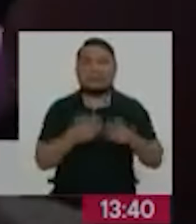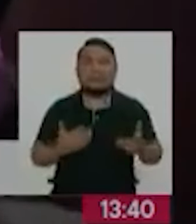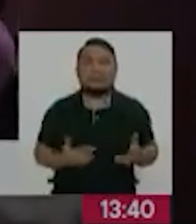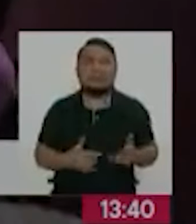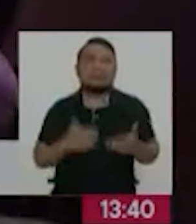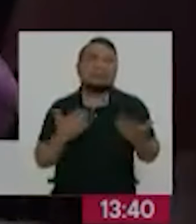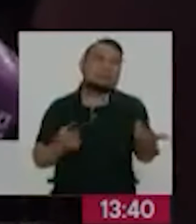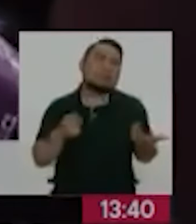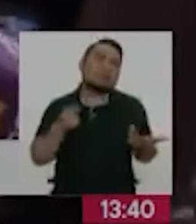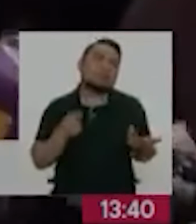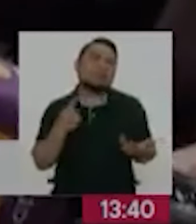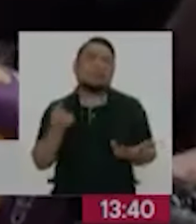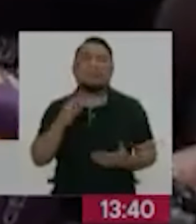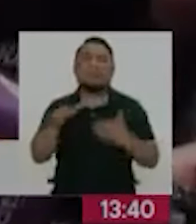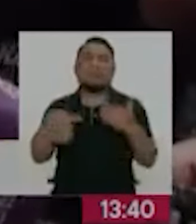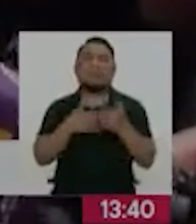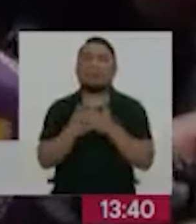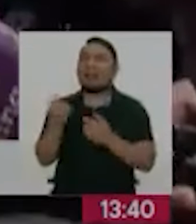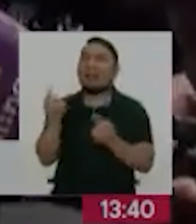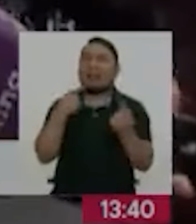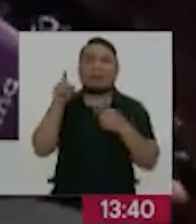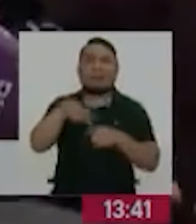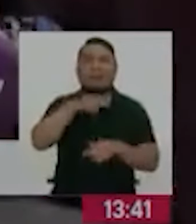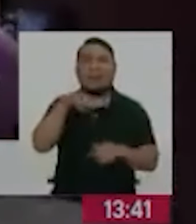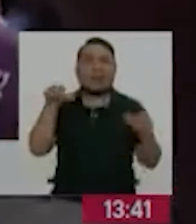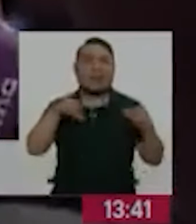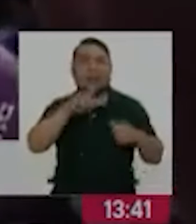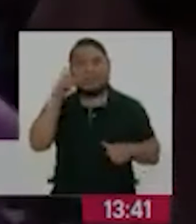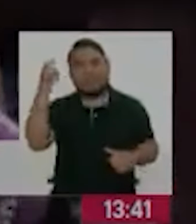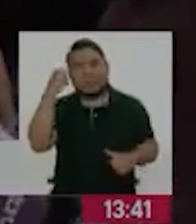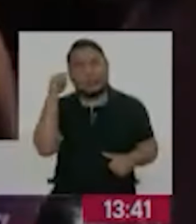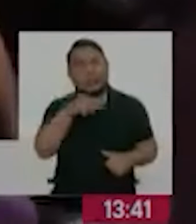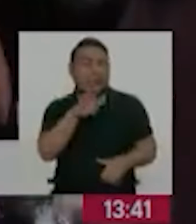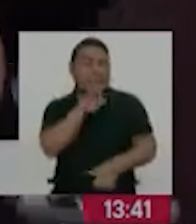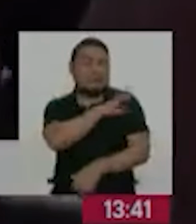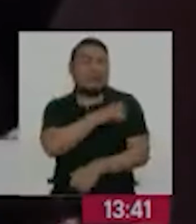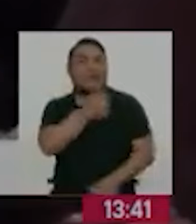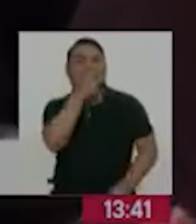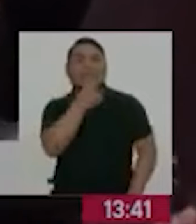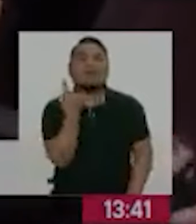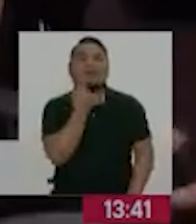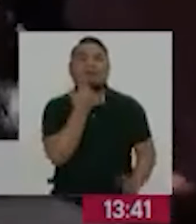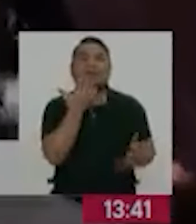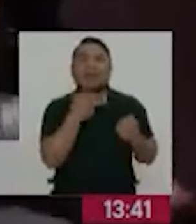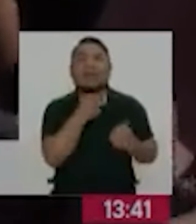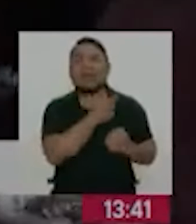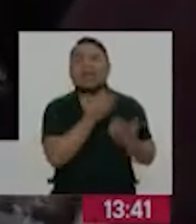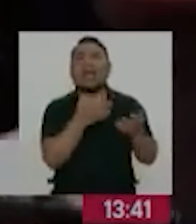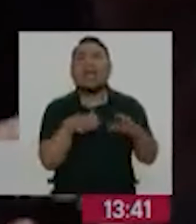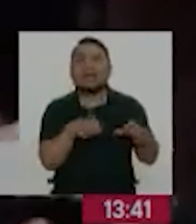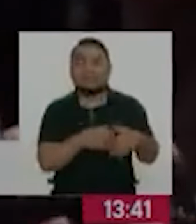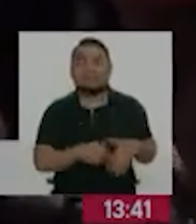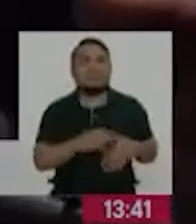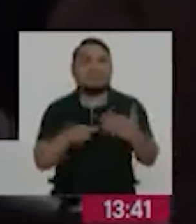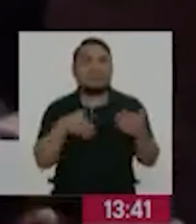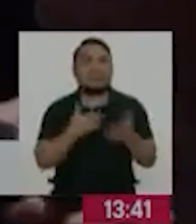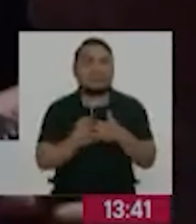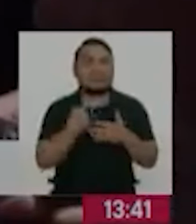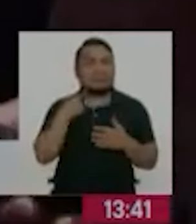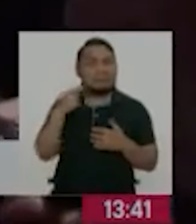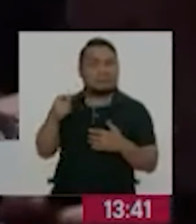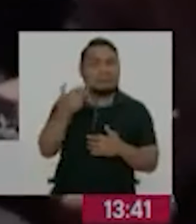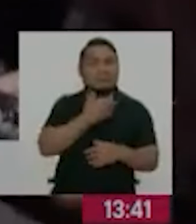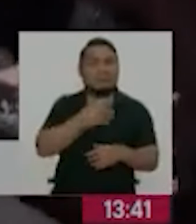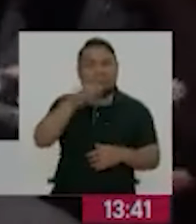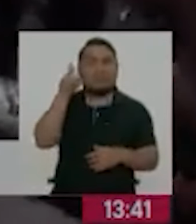Show, este es un espectacular político en el cual la fiscal de la nación lo único que ha querido es hacerle daño al presidente a